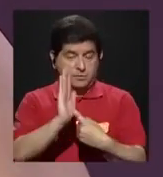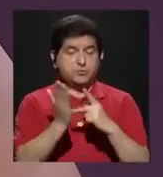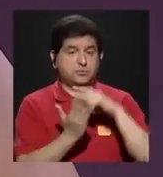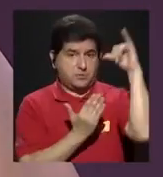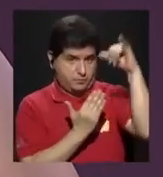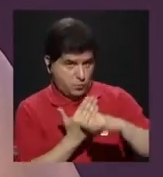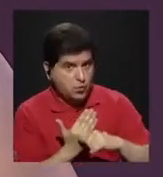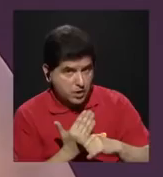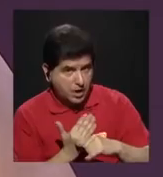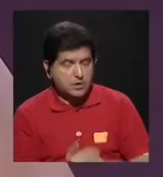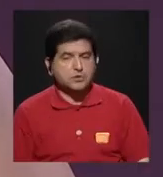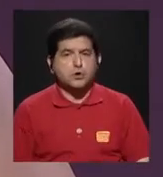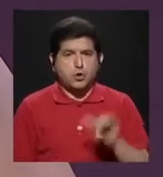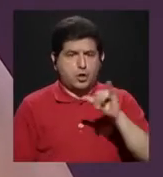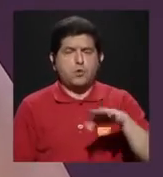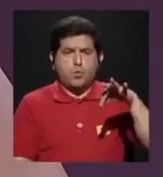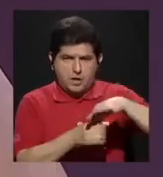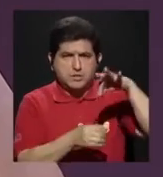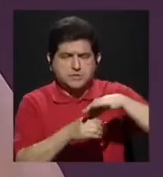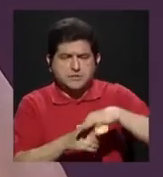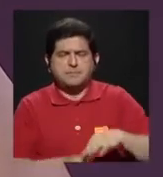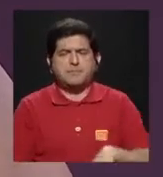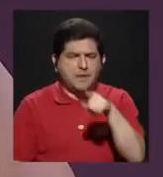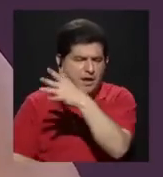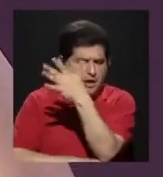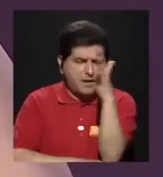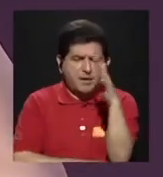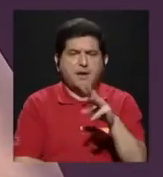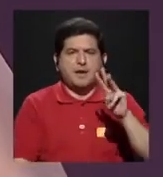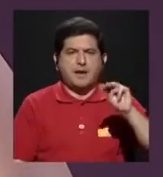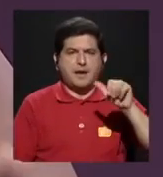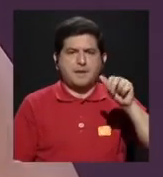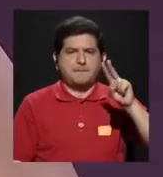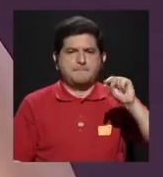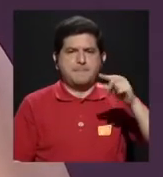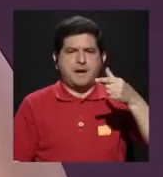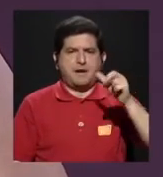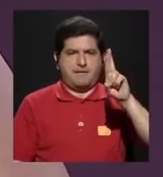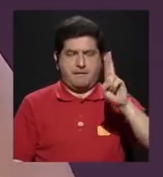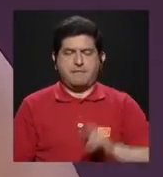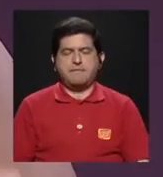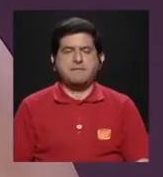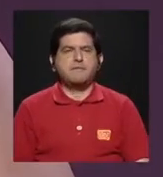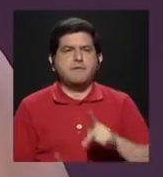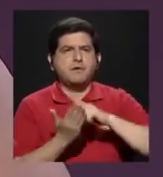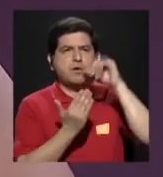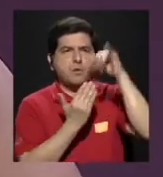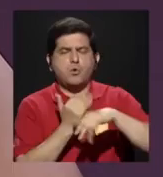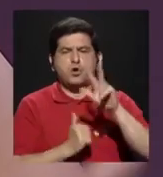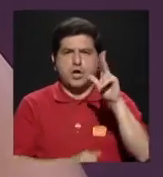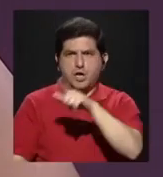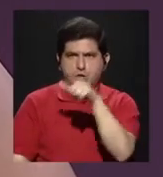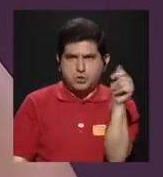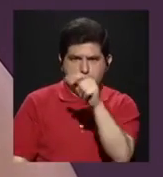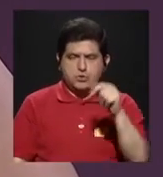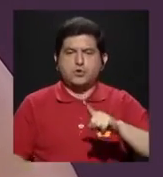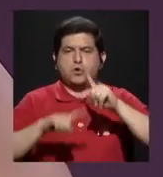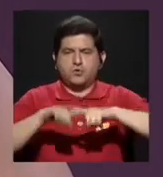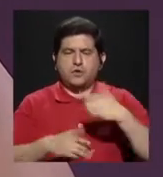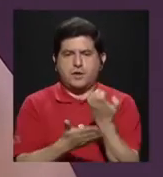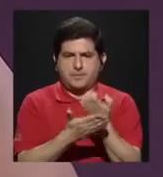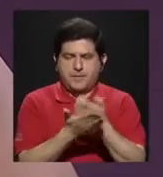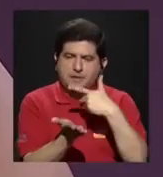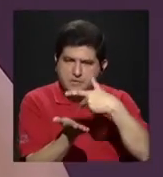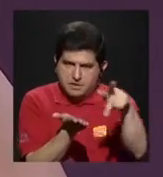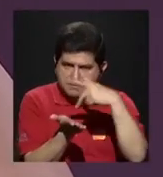proyectos, también reforestamos, ¿verdad?, nuestros manglares. Entonces, son proyectos durante 3 meses, ¿verdad?, que le brindan subsidio